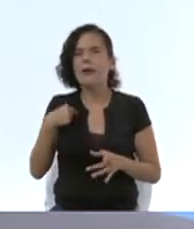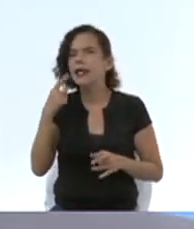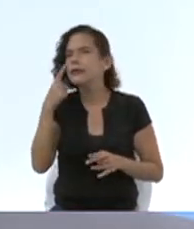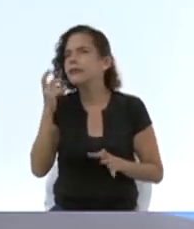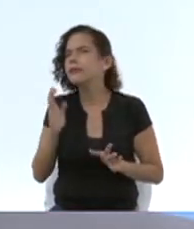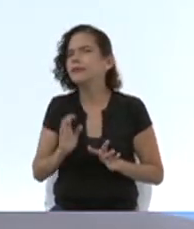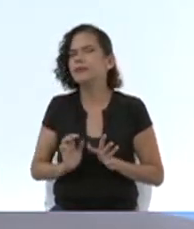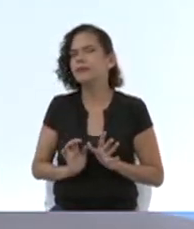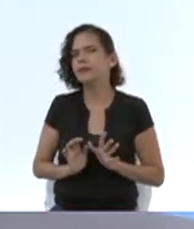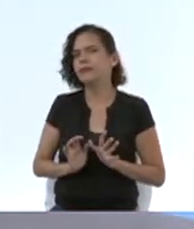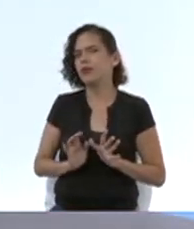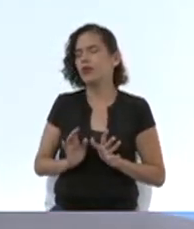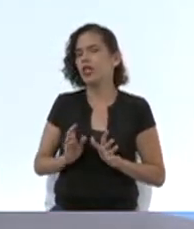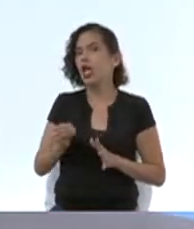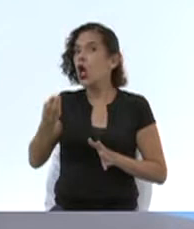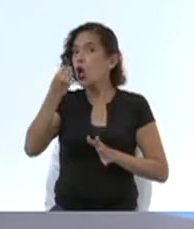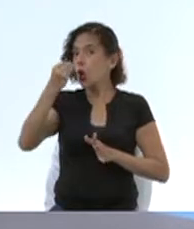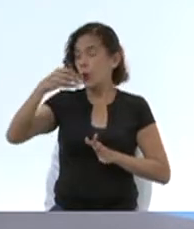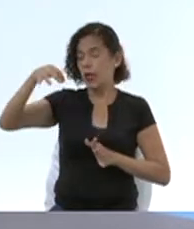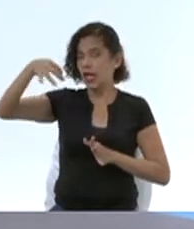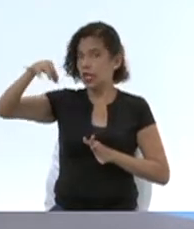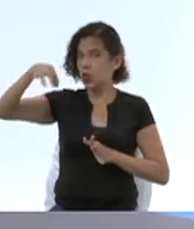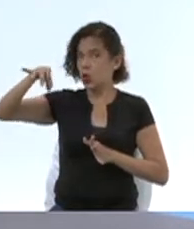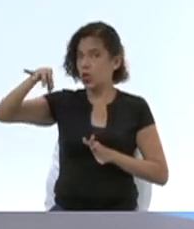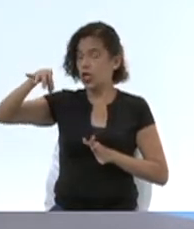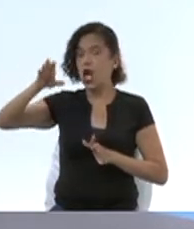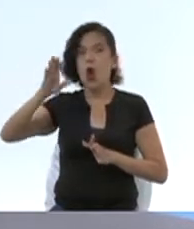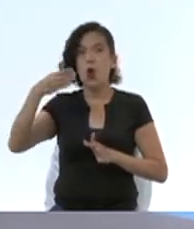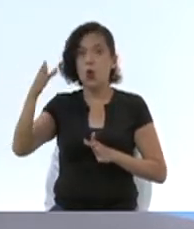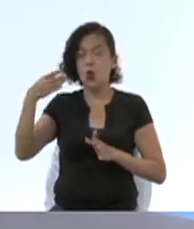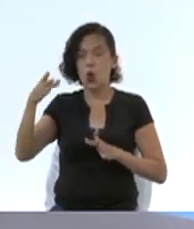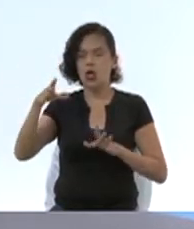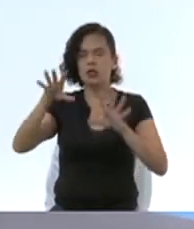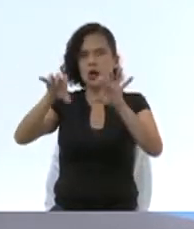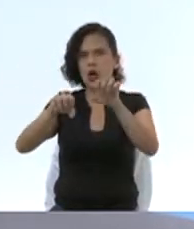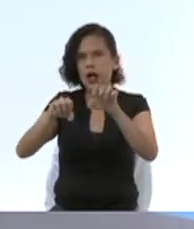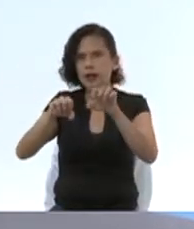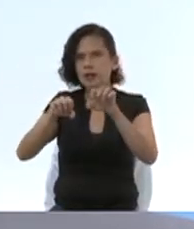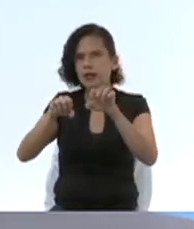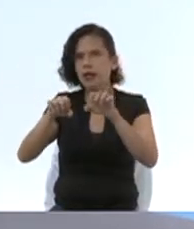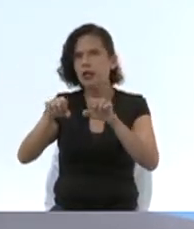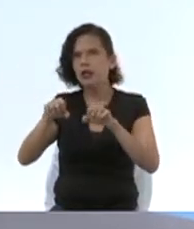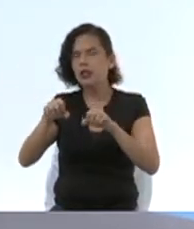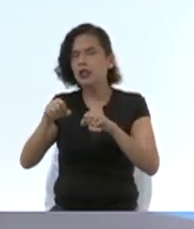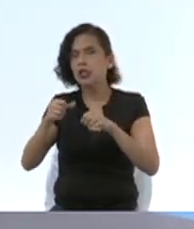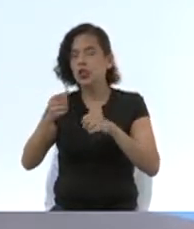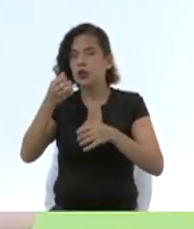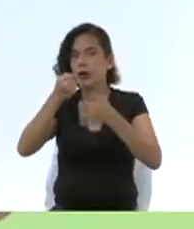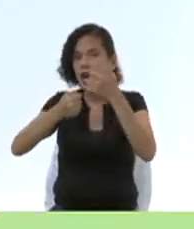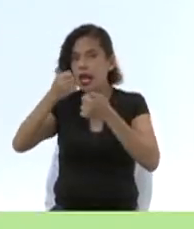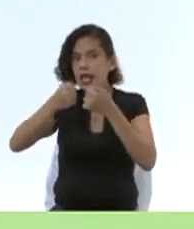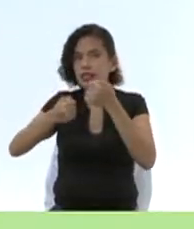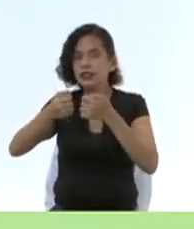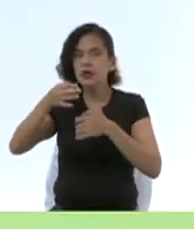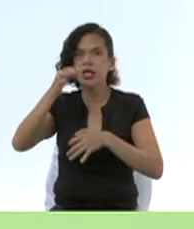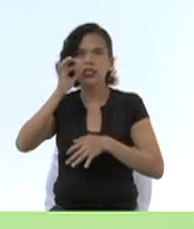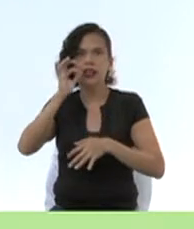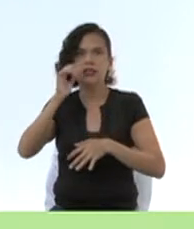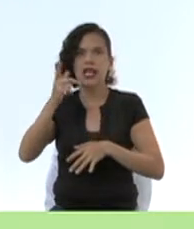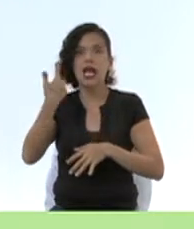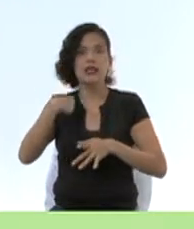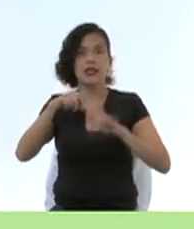adivinas. Come ratones cuando los caza. Toma la leche en una taza.